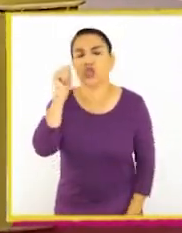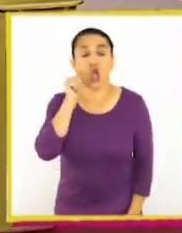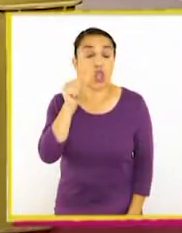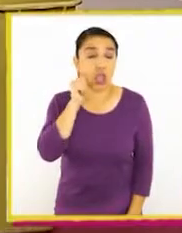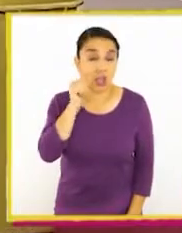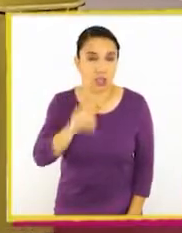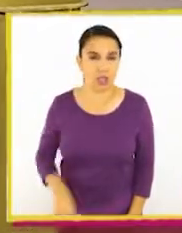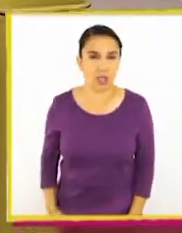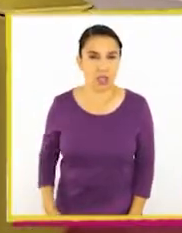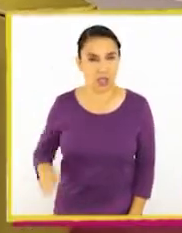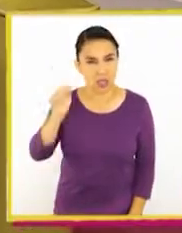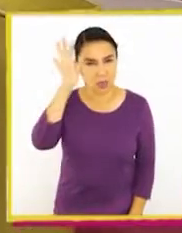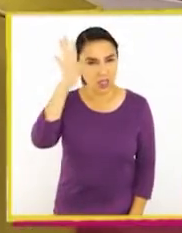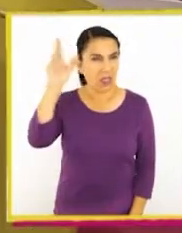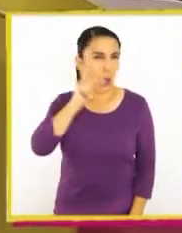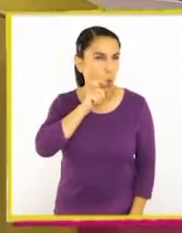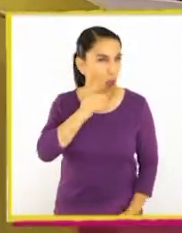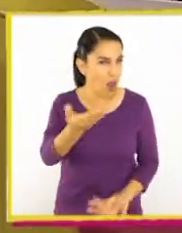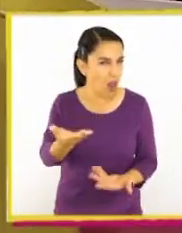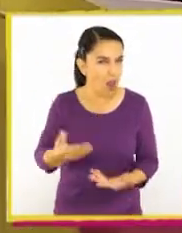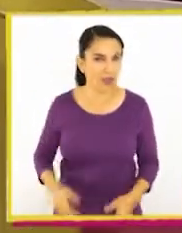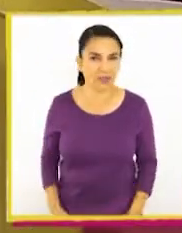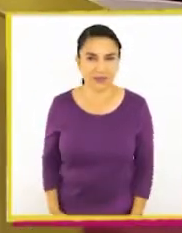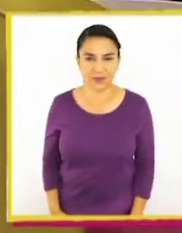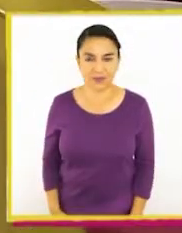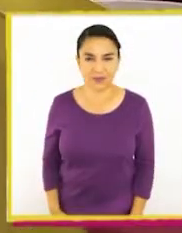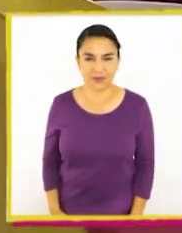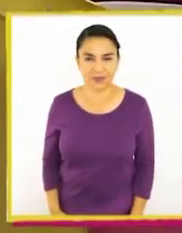vida diaria. ¿Se imaginan cuál es?